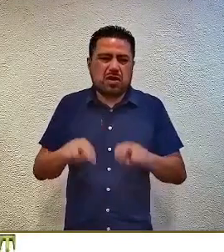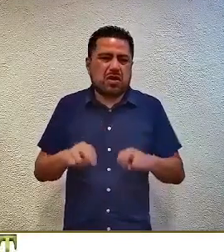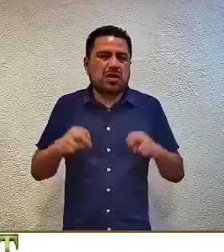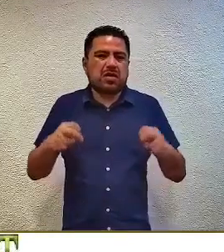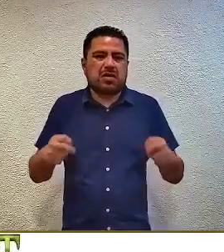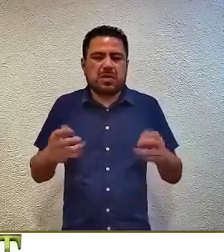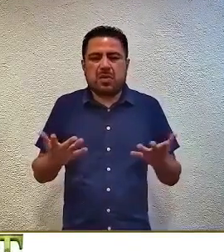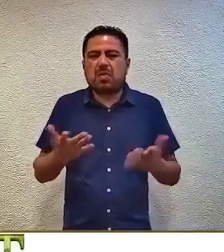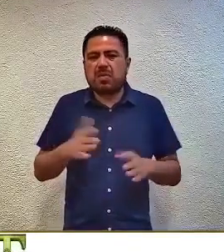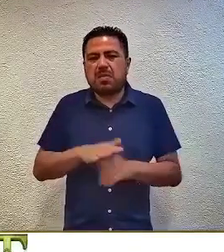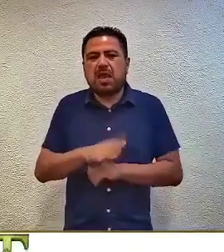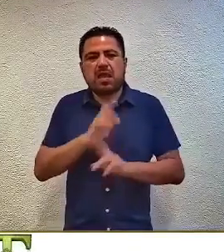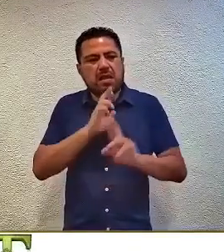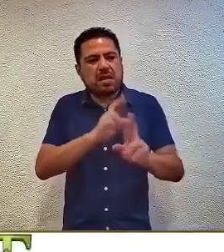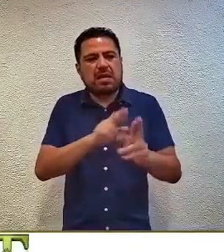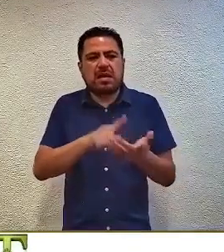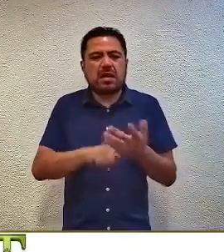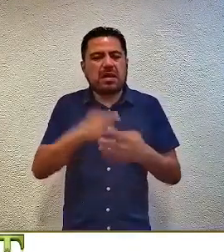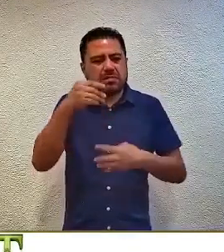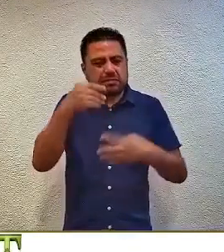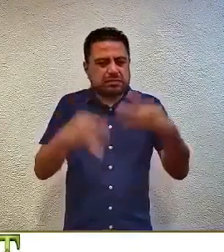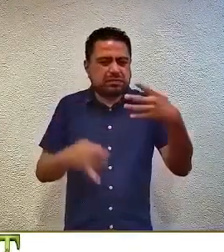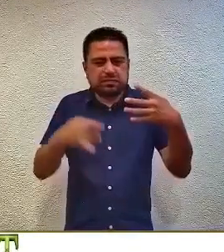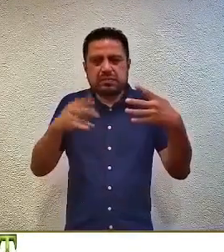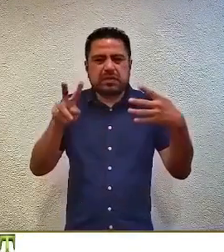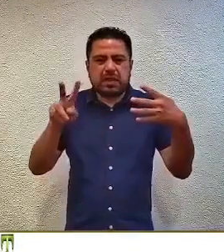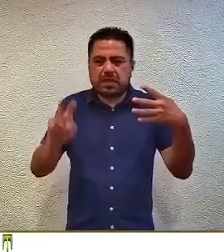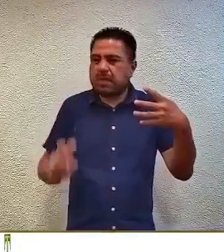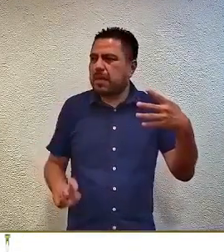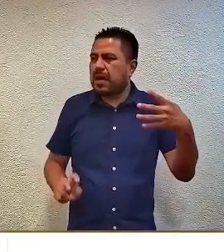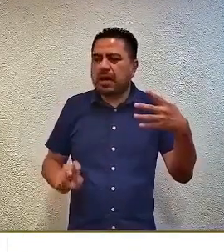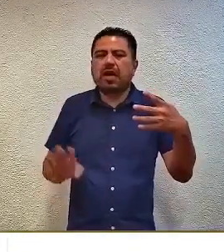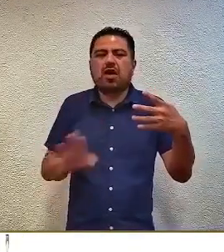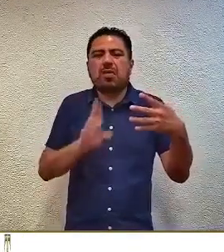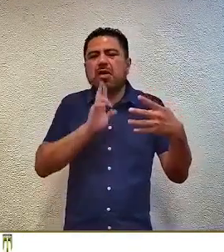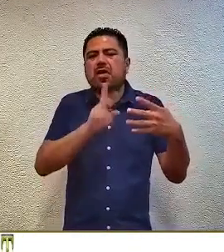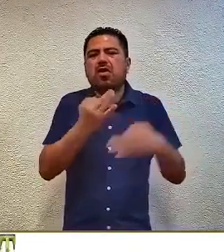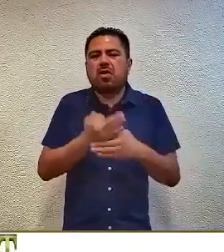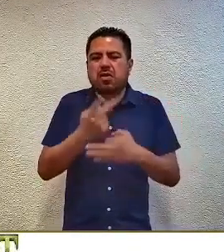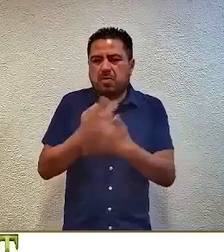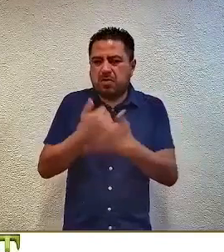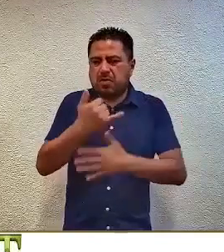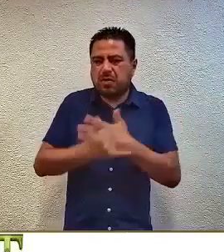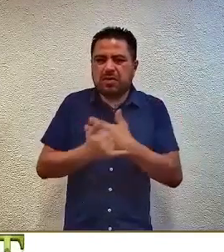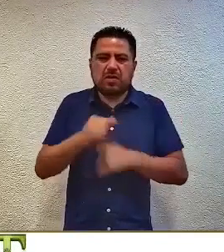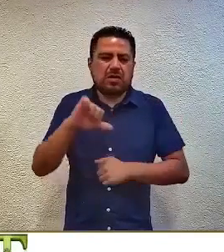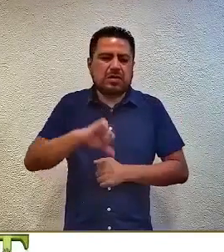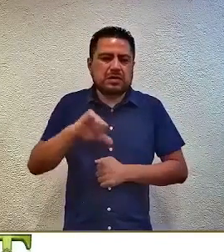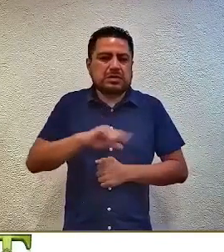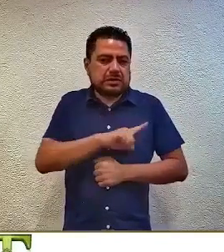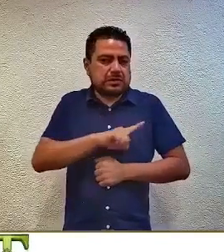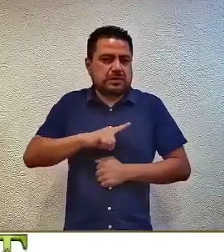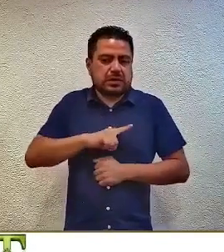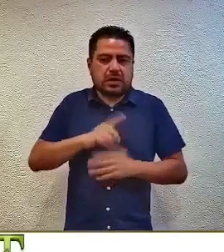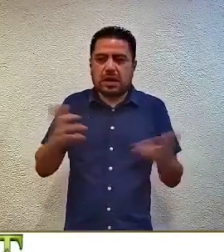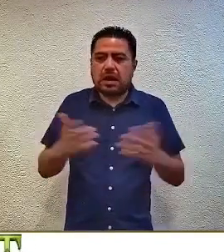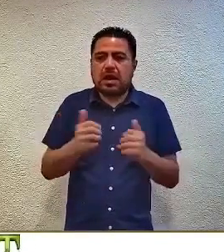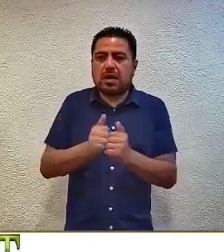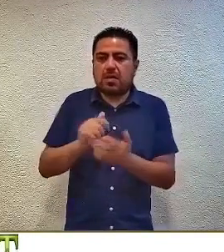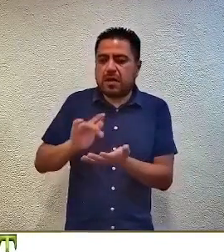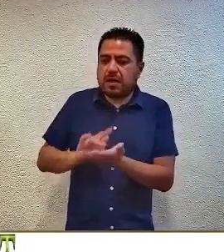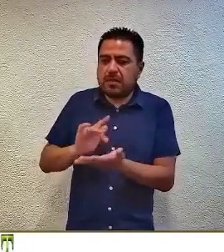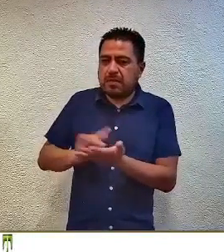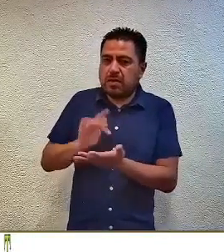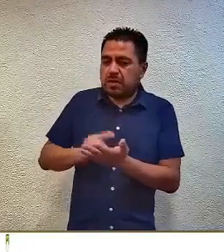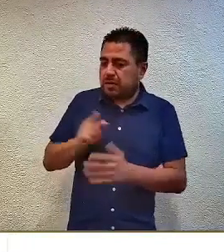sesión de resolución, las cuentas y puntos de acuerdo, así como resolutivos de los proyectos que nos ocupan, se realizarán con el apoyo del